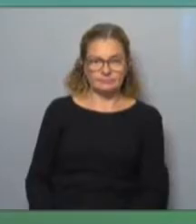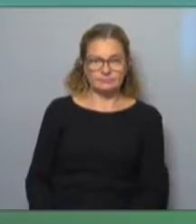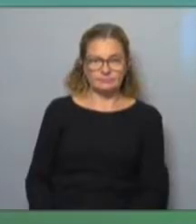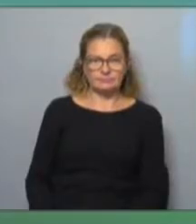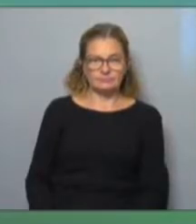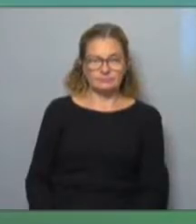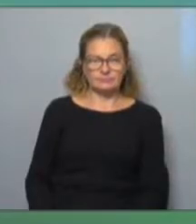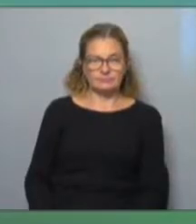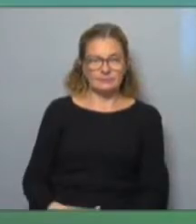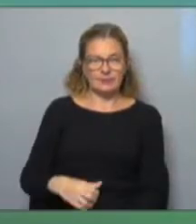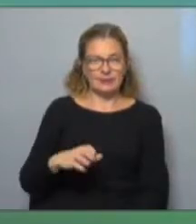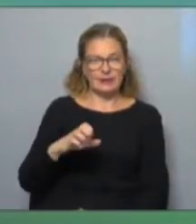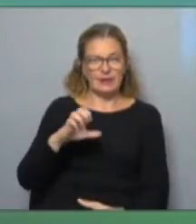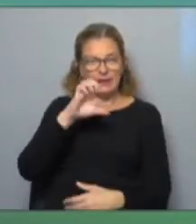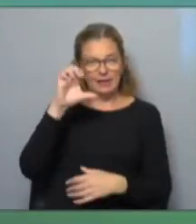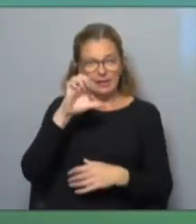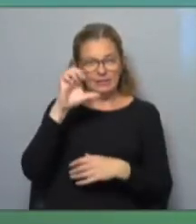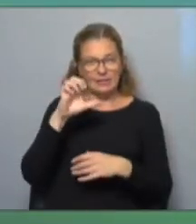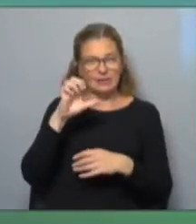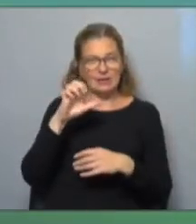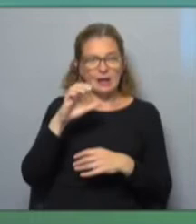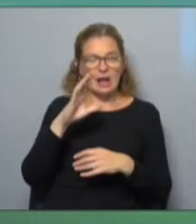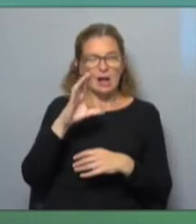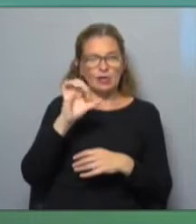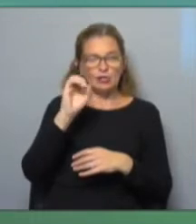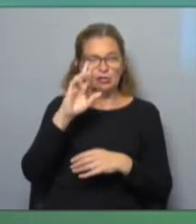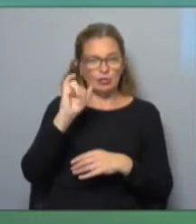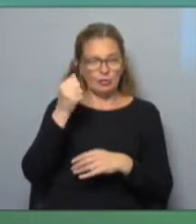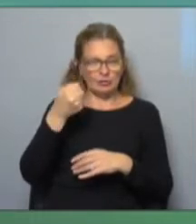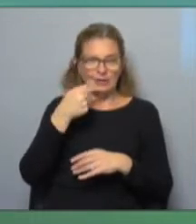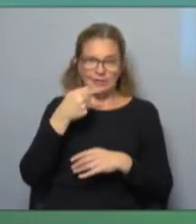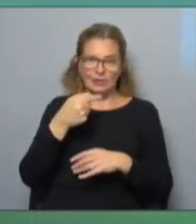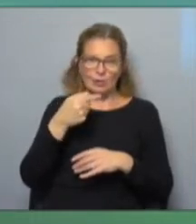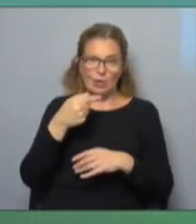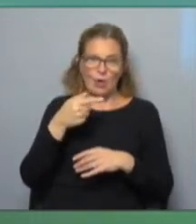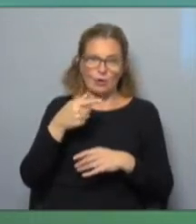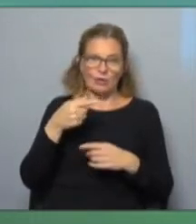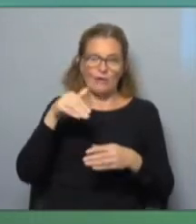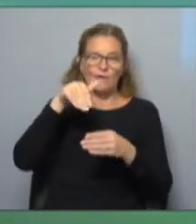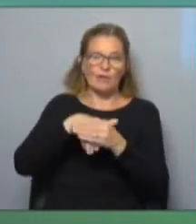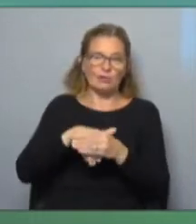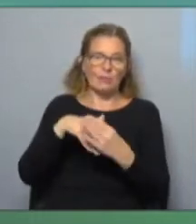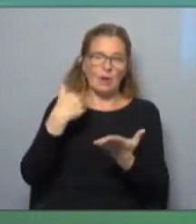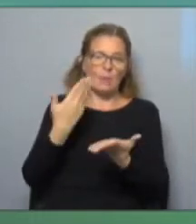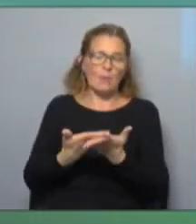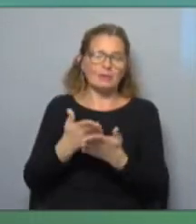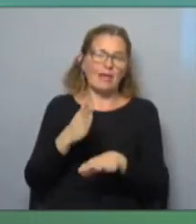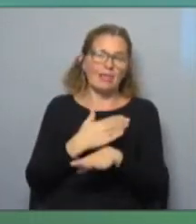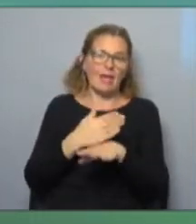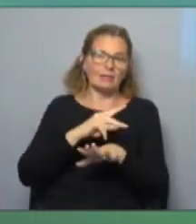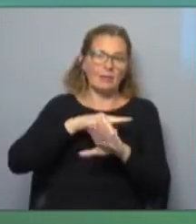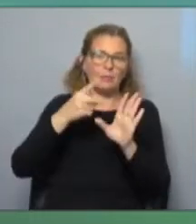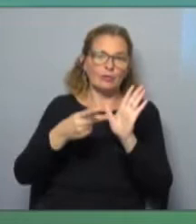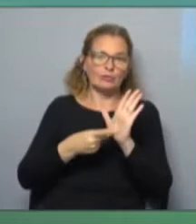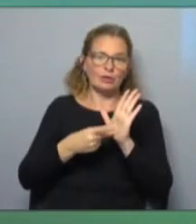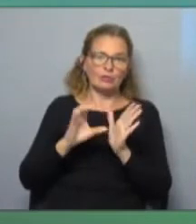Y la idila del Frente Amplio, Patricia Soria, lamentó que la oposición capitalina en su momento no haya votado la propuesta original de proyecto